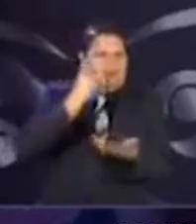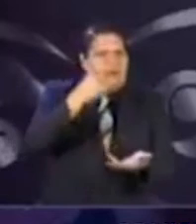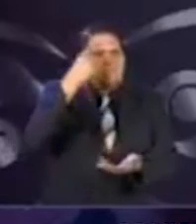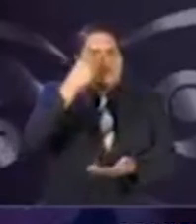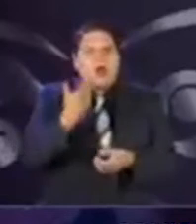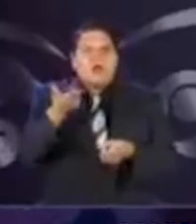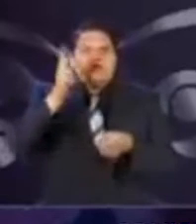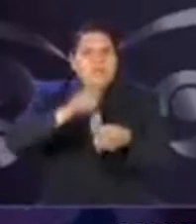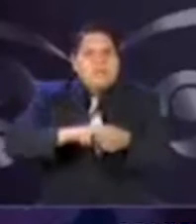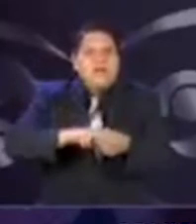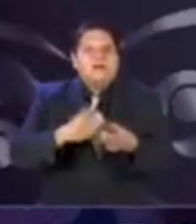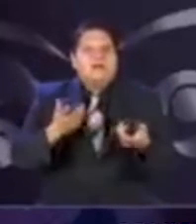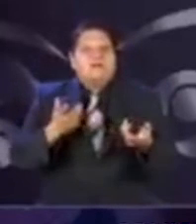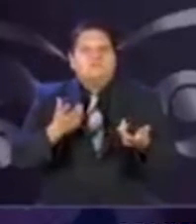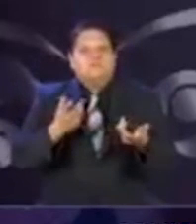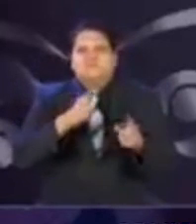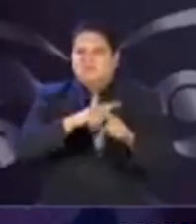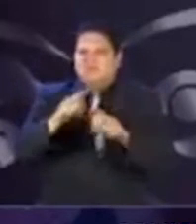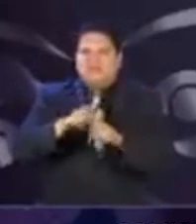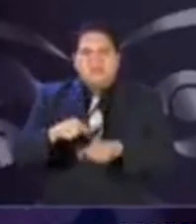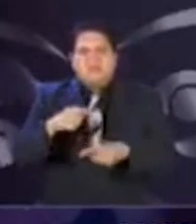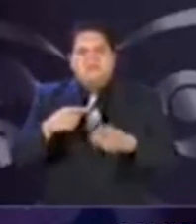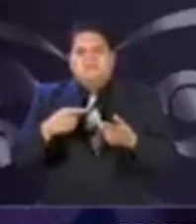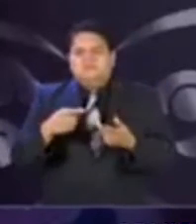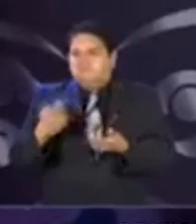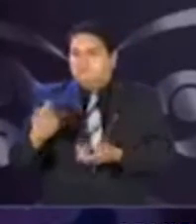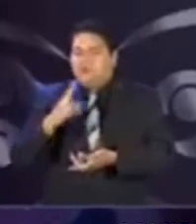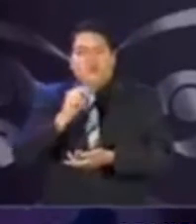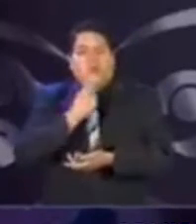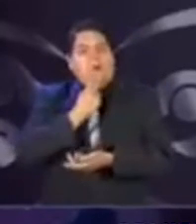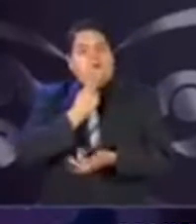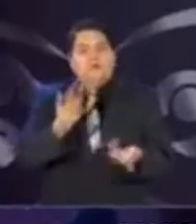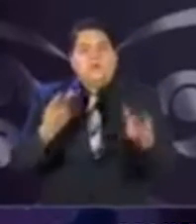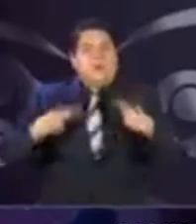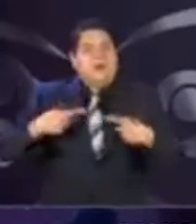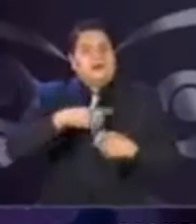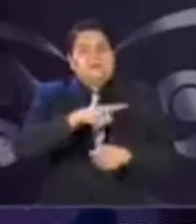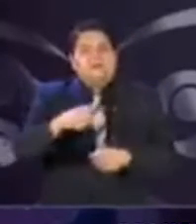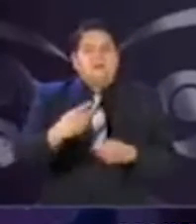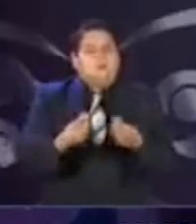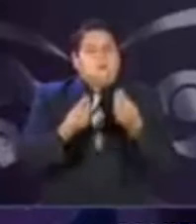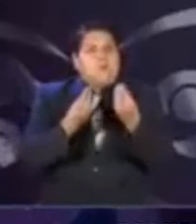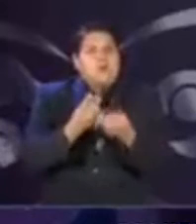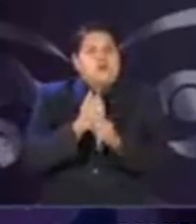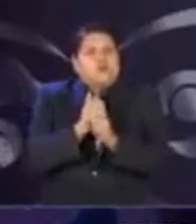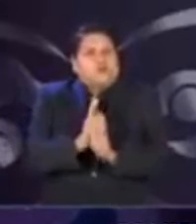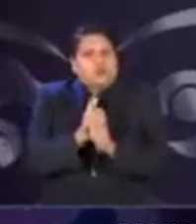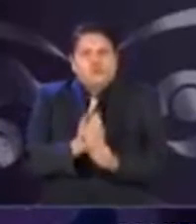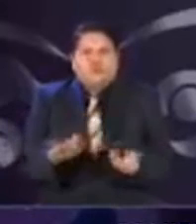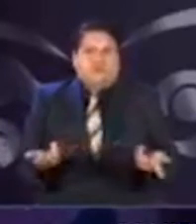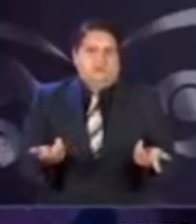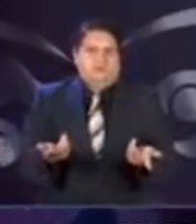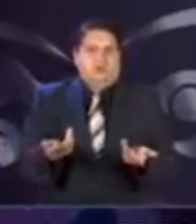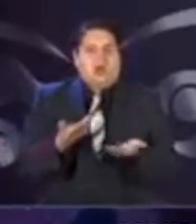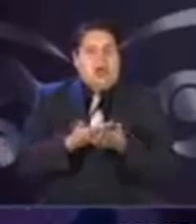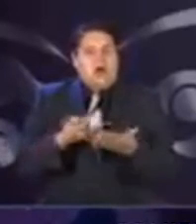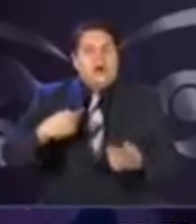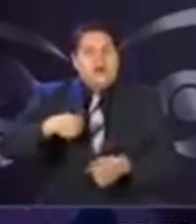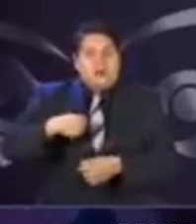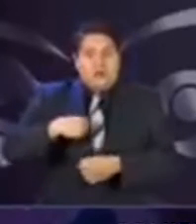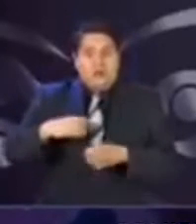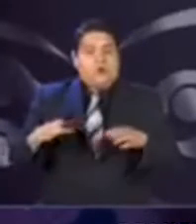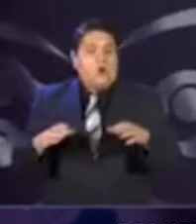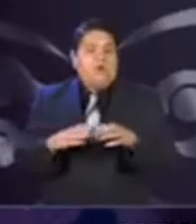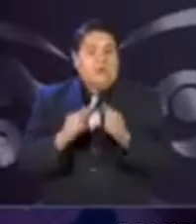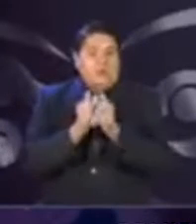los hospitales del estado, costó vidas y bienestar para nuestra gente. Por eso, hoy, desde esta comisión